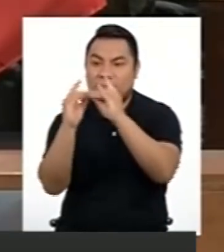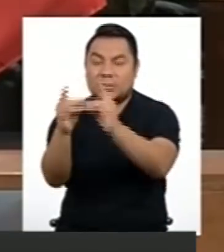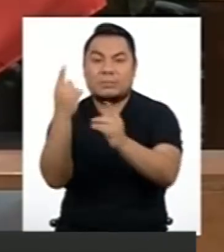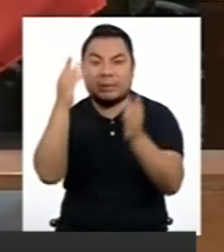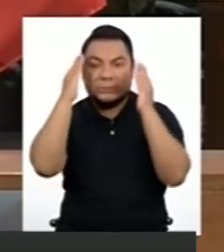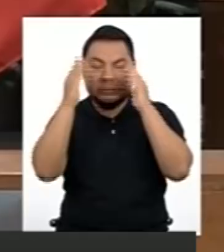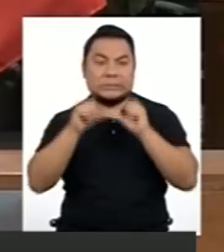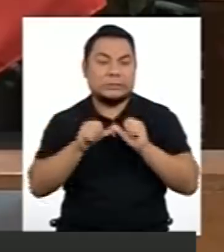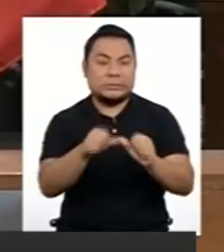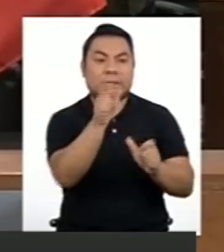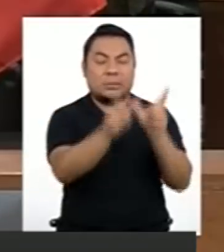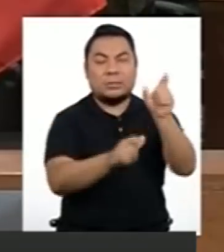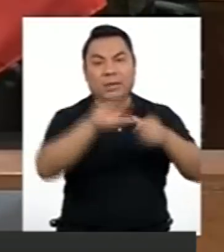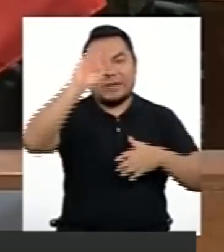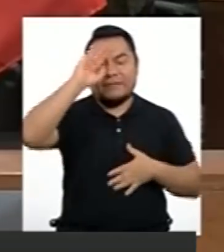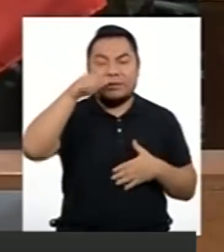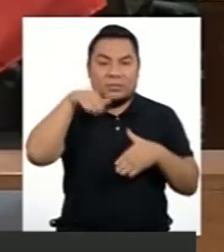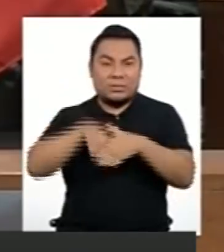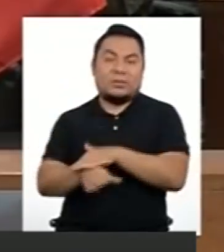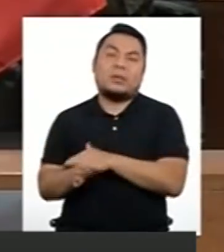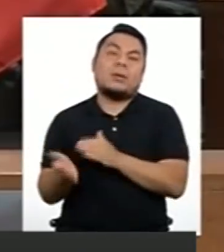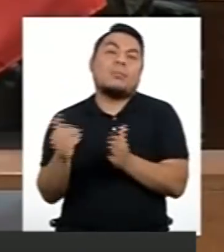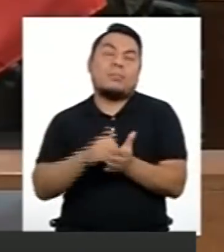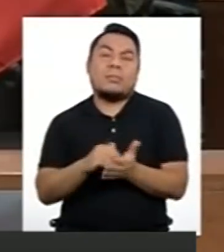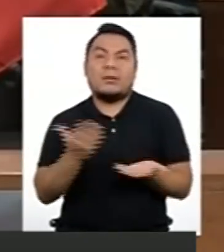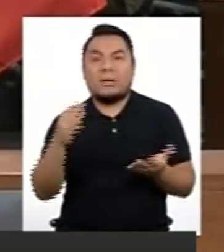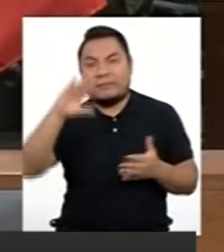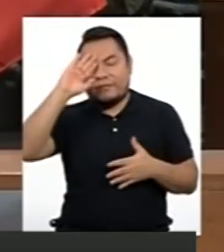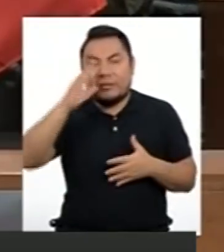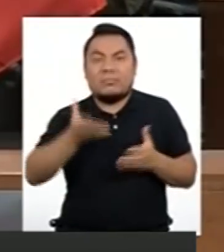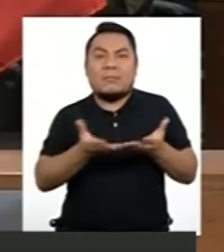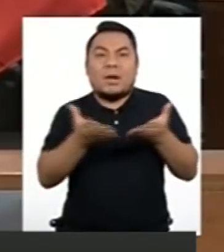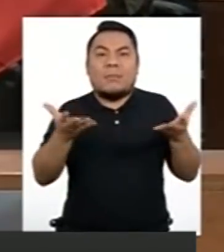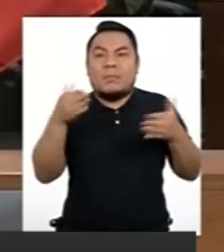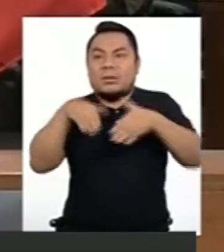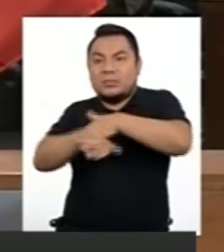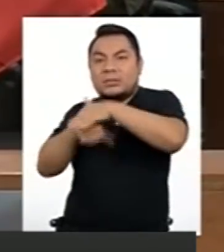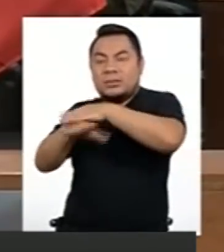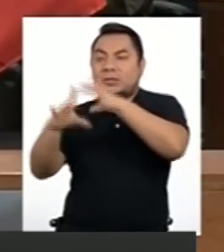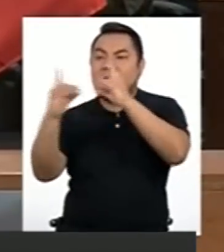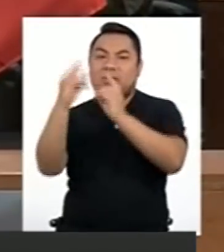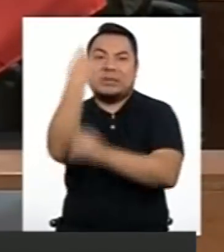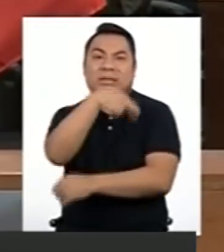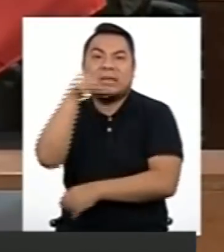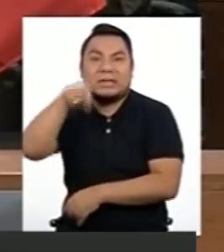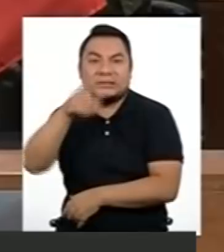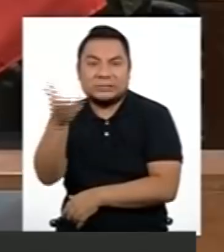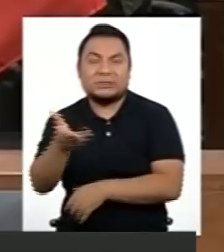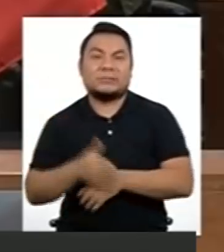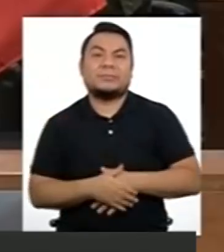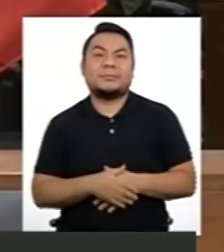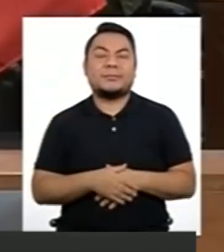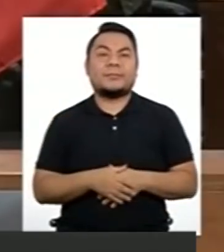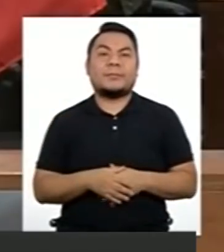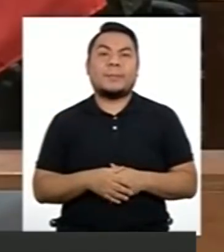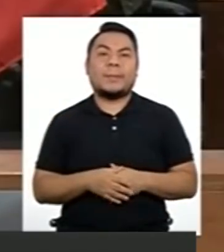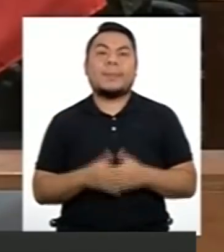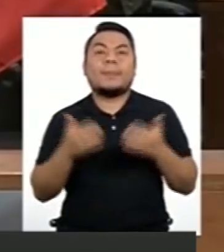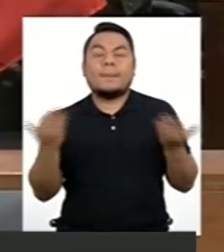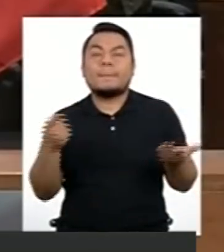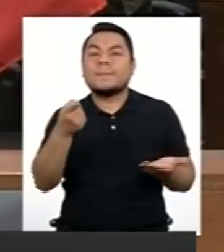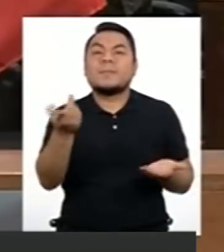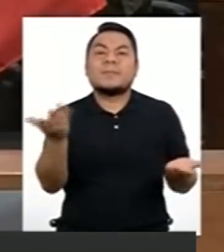seguir atendiendo a la cada vez mayor cantidad de pacientes que requieren esta atención.